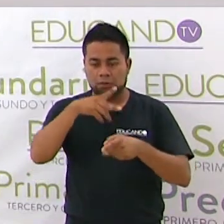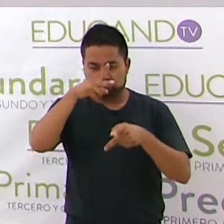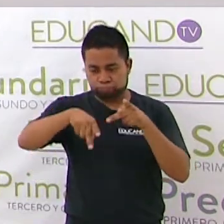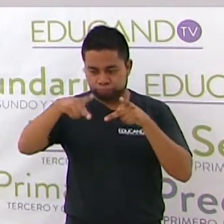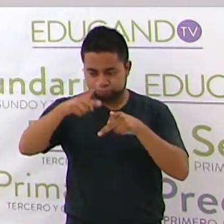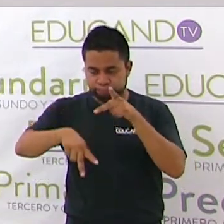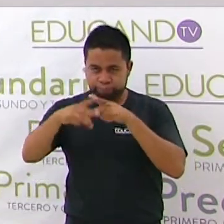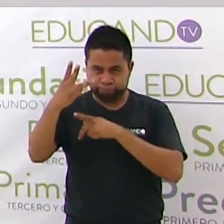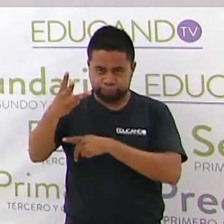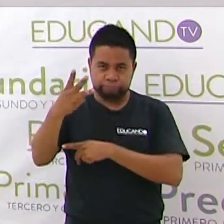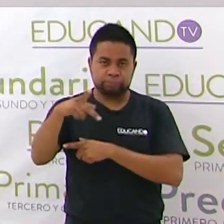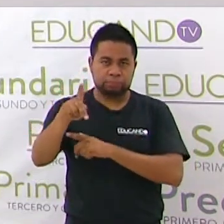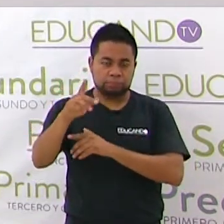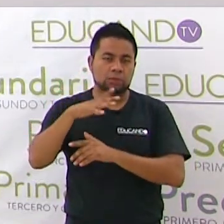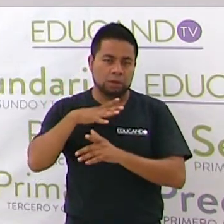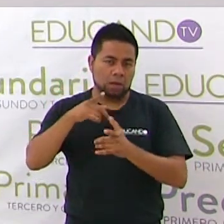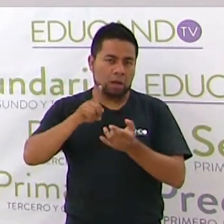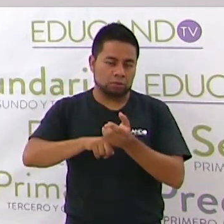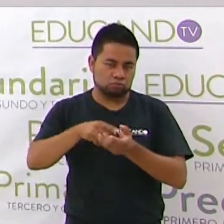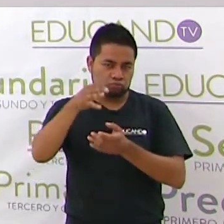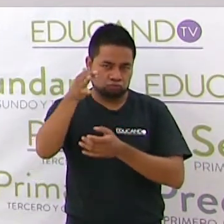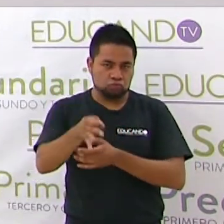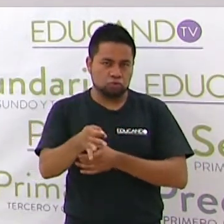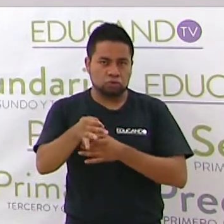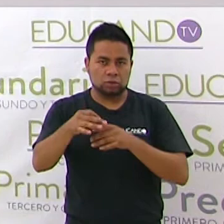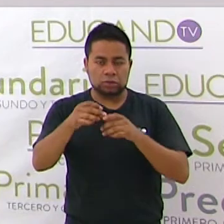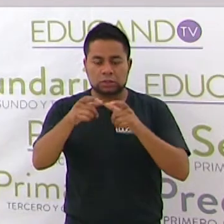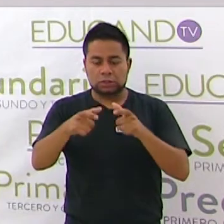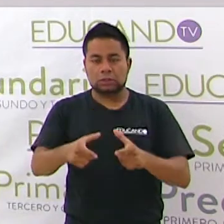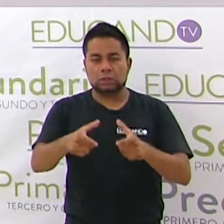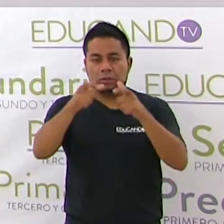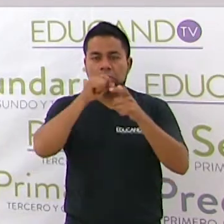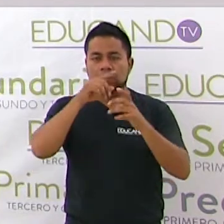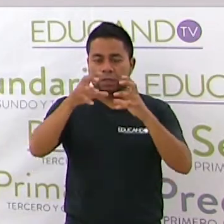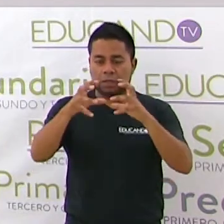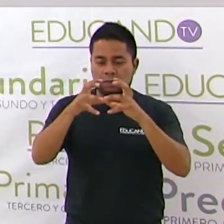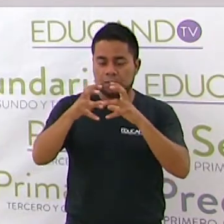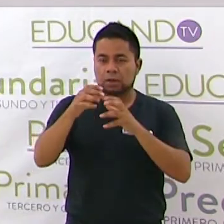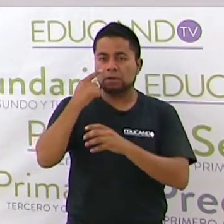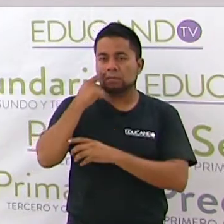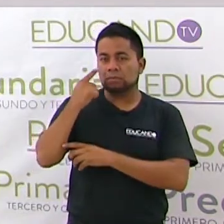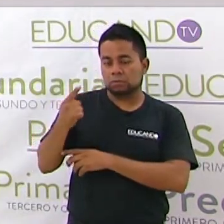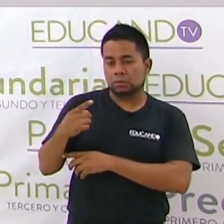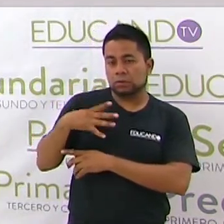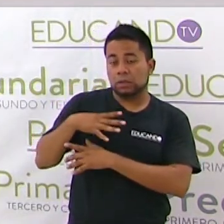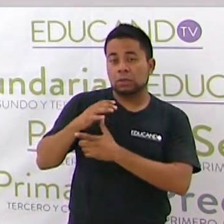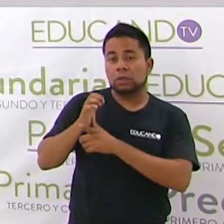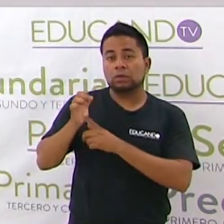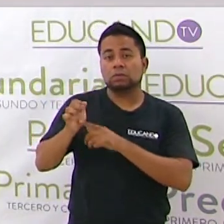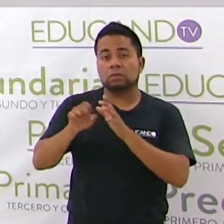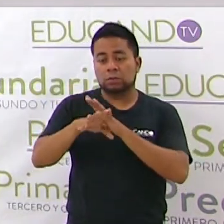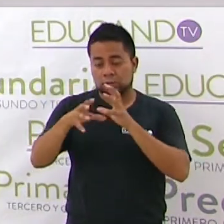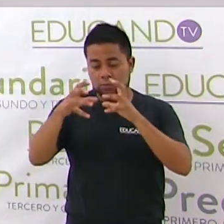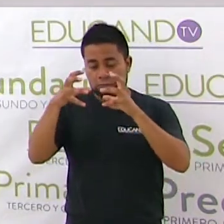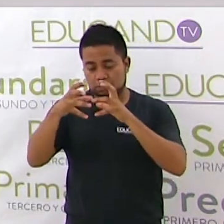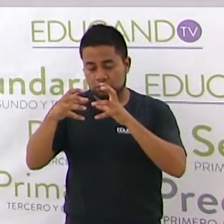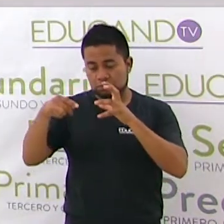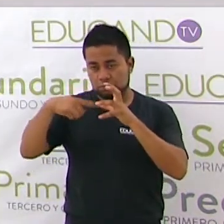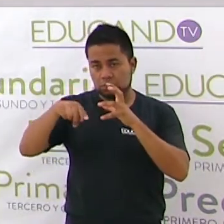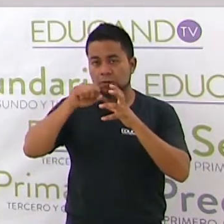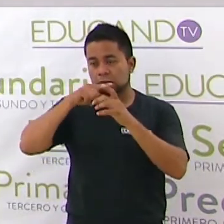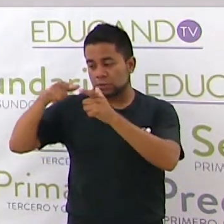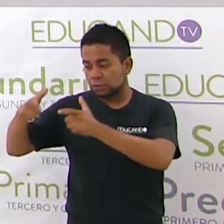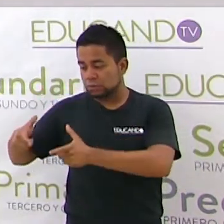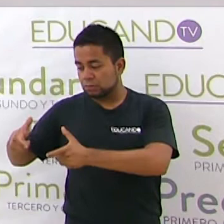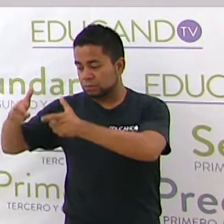pero es un cilindro. Y tengo una esfera que está acá. Entonces, esta esfera y este